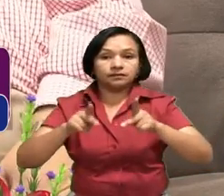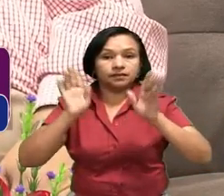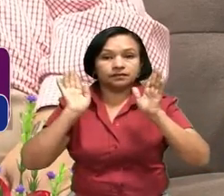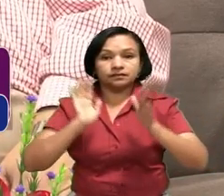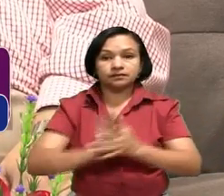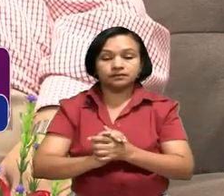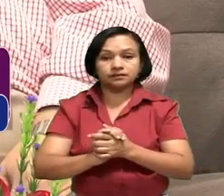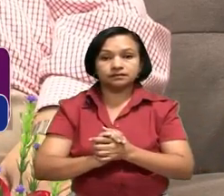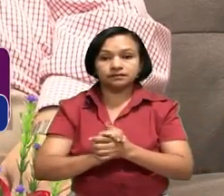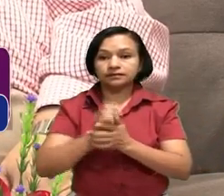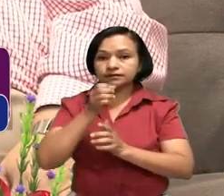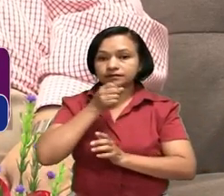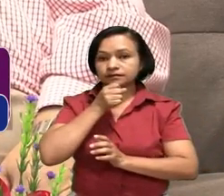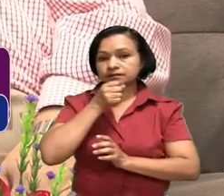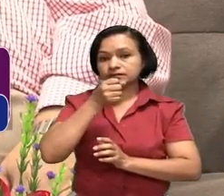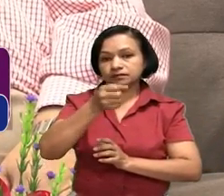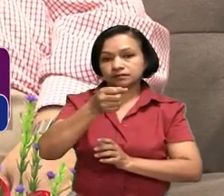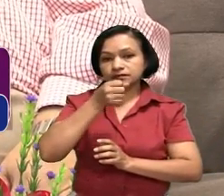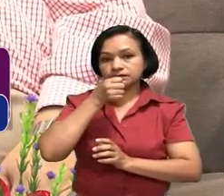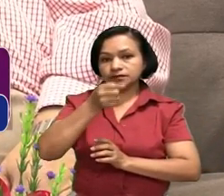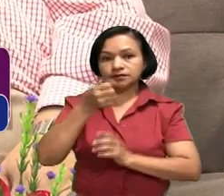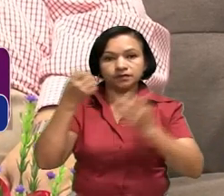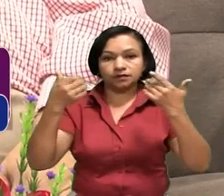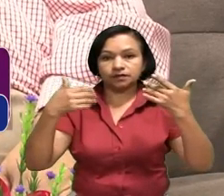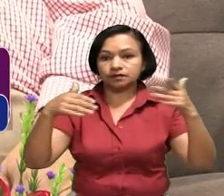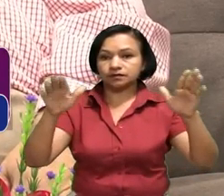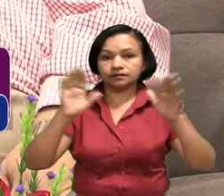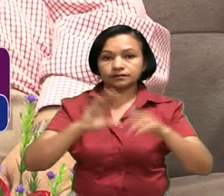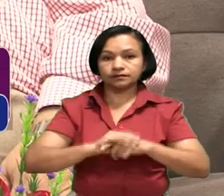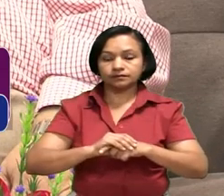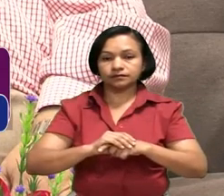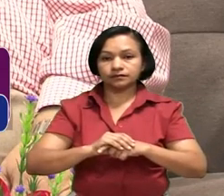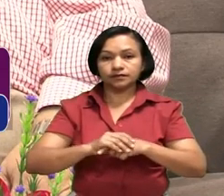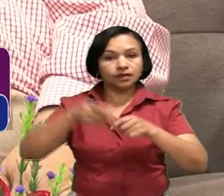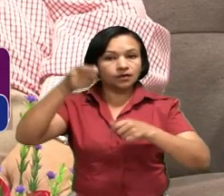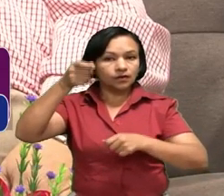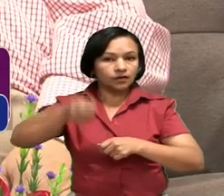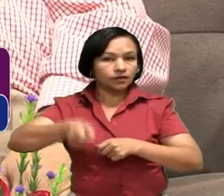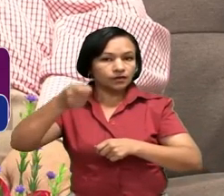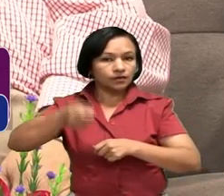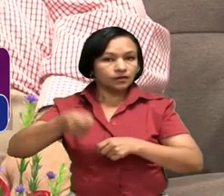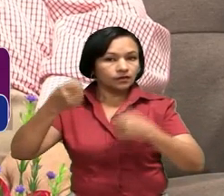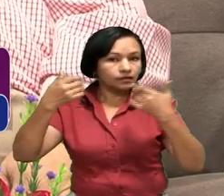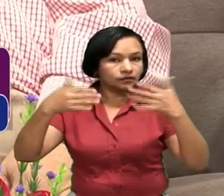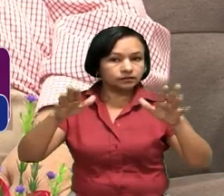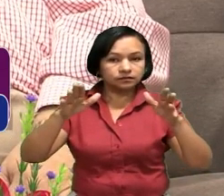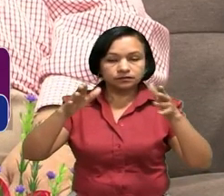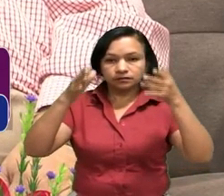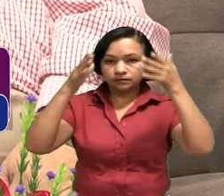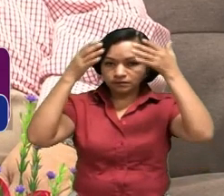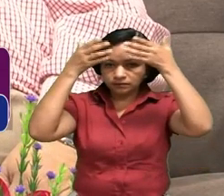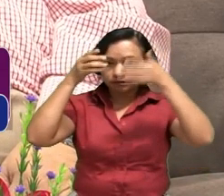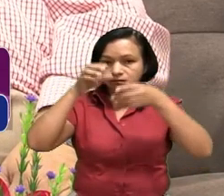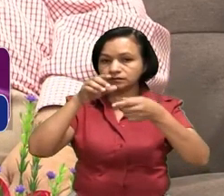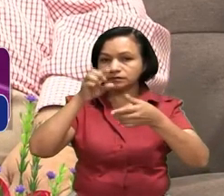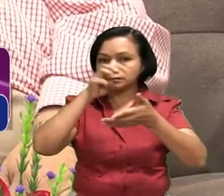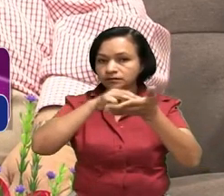un periodista puede ser cualquiera pero no cualquiera puede ser un abogado o un arquitecto un ingeniero un